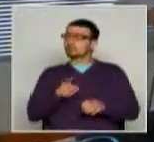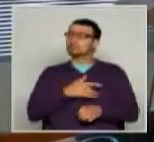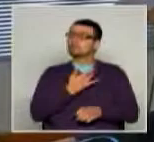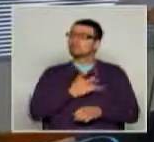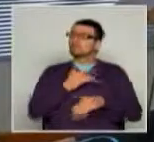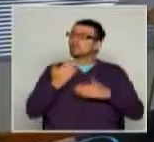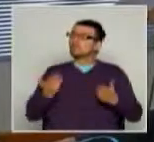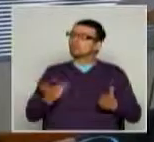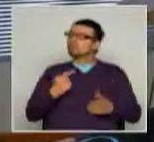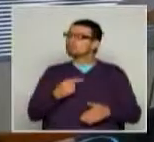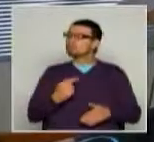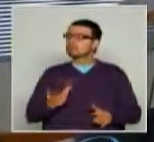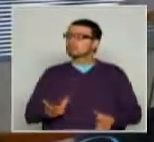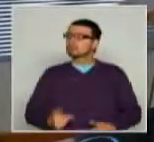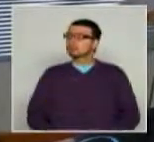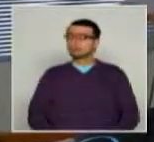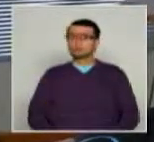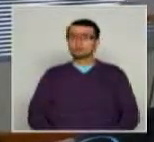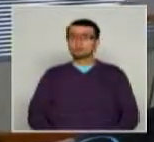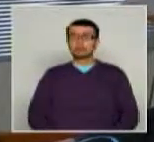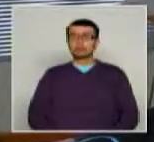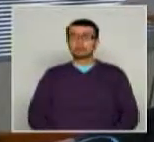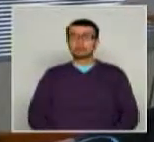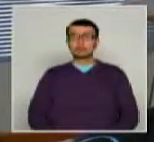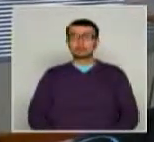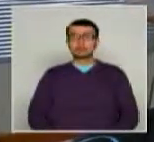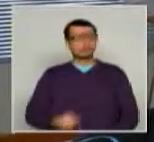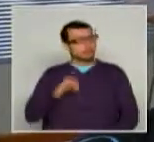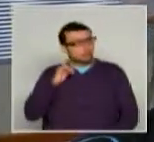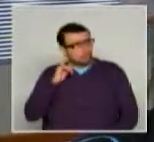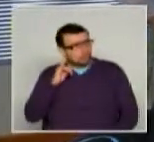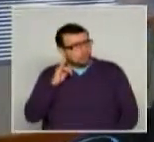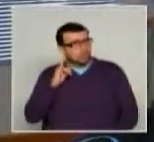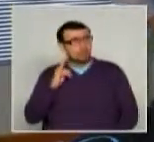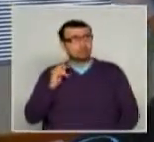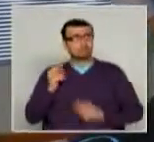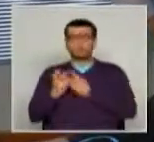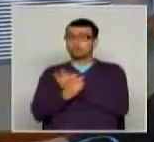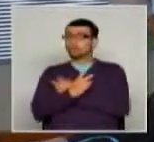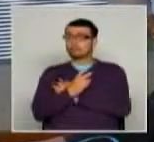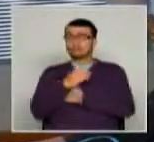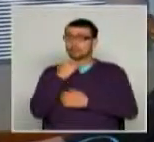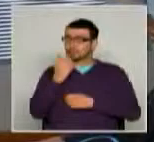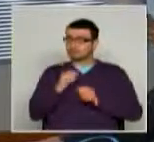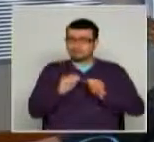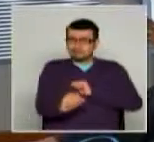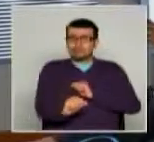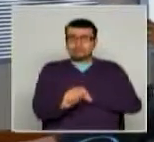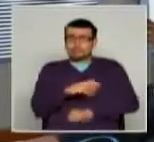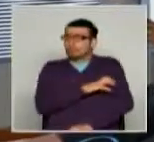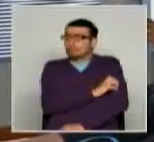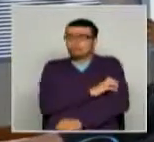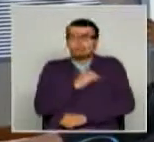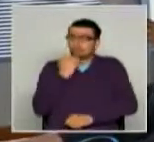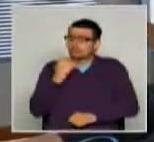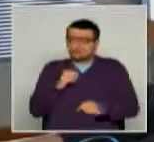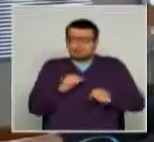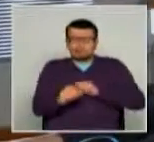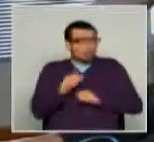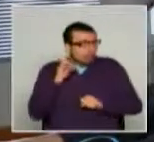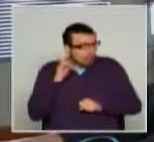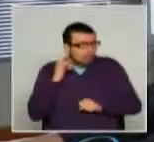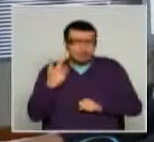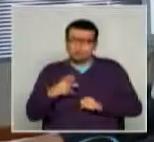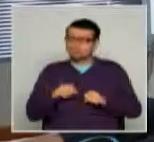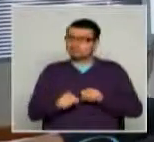ese movimiento de esa espalda ahí. Me sonaron como los huesos, yo no sé, como los músculos, algo así.